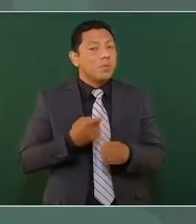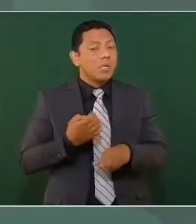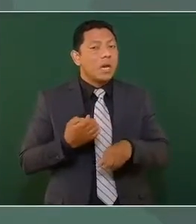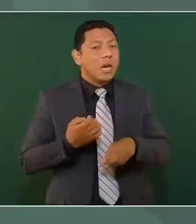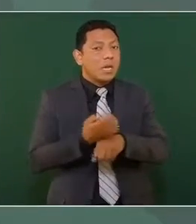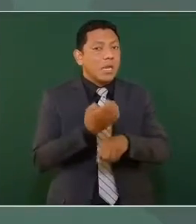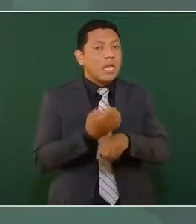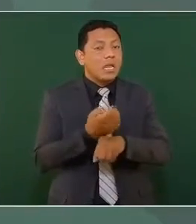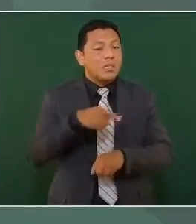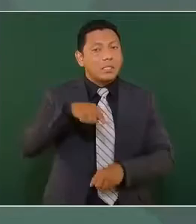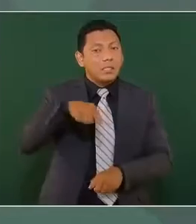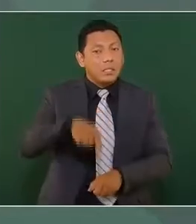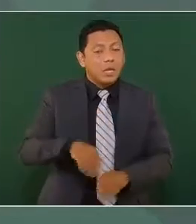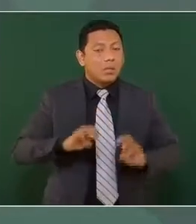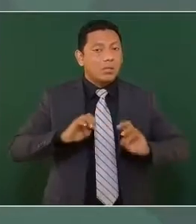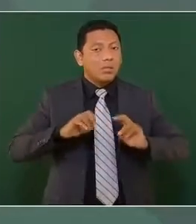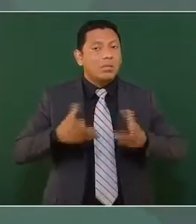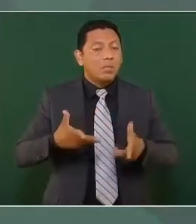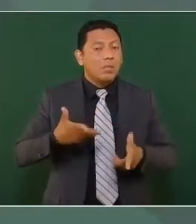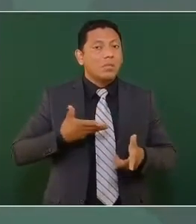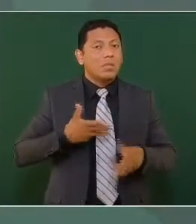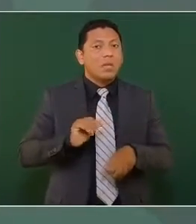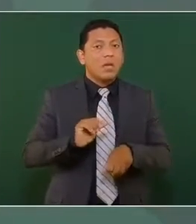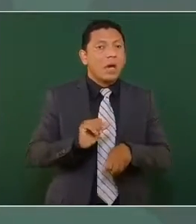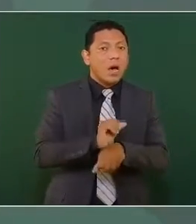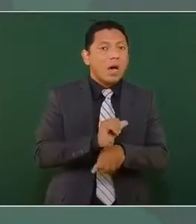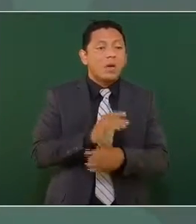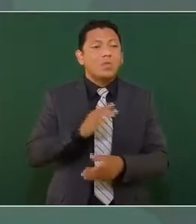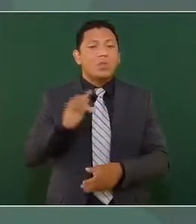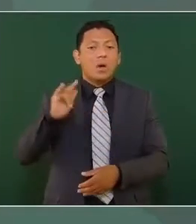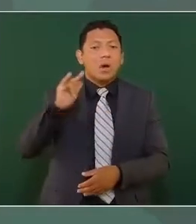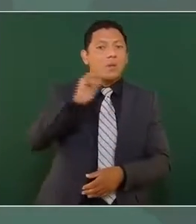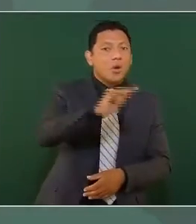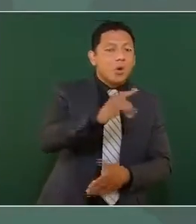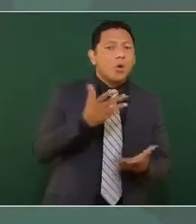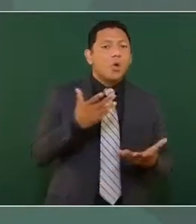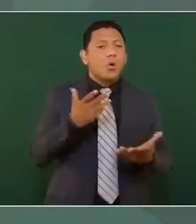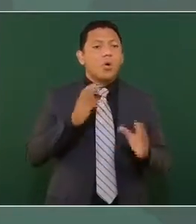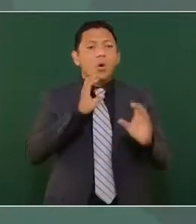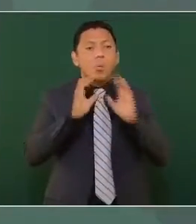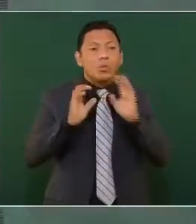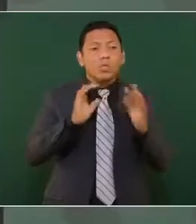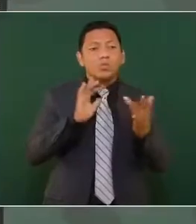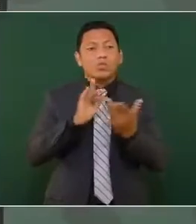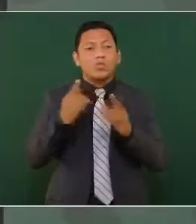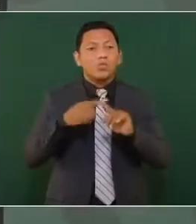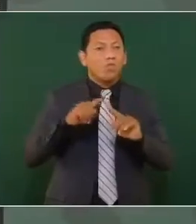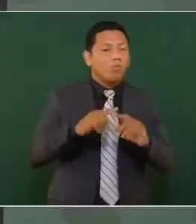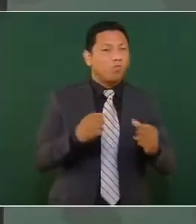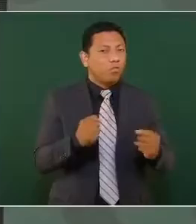se tienen aeronaves, se tienen radares, se tienen fuerzas